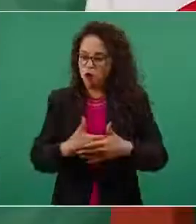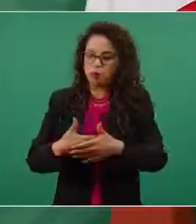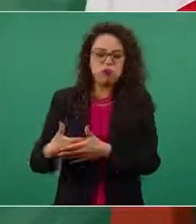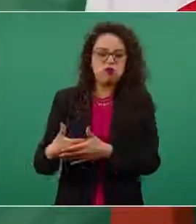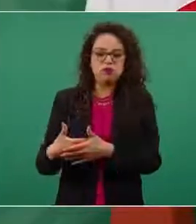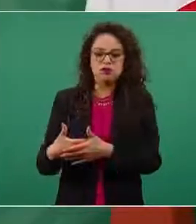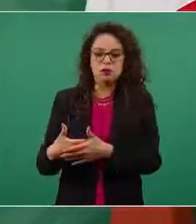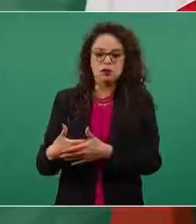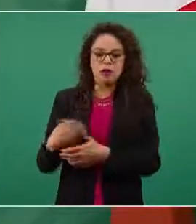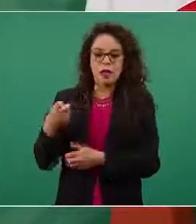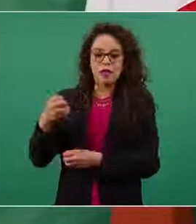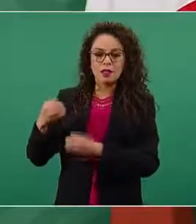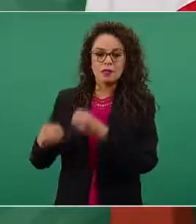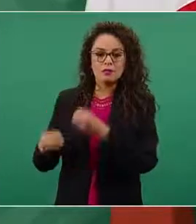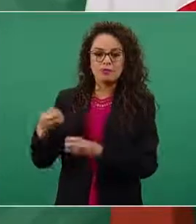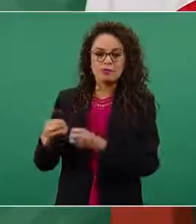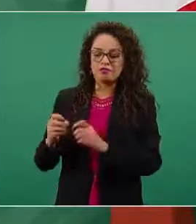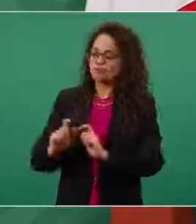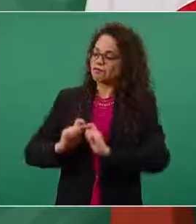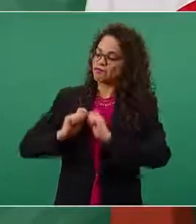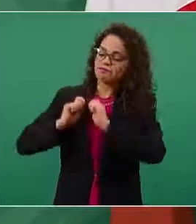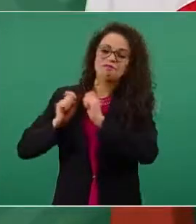era la concesión.